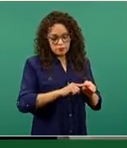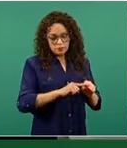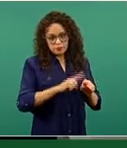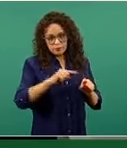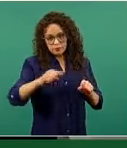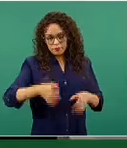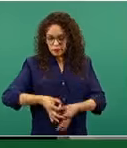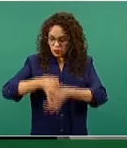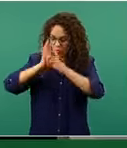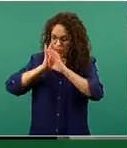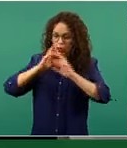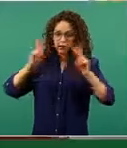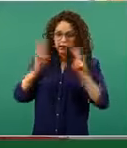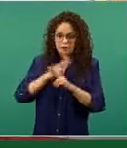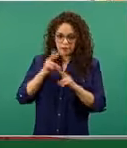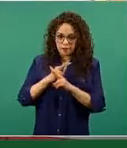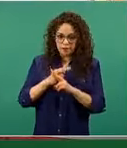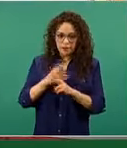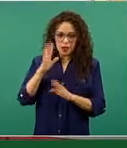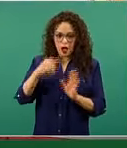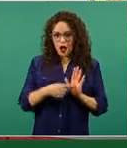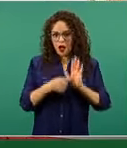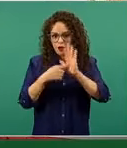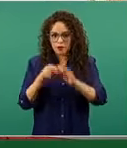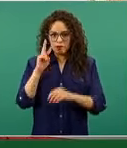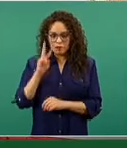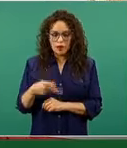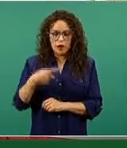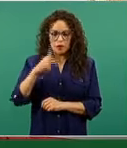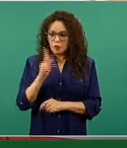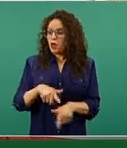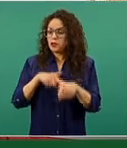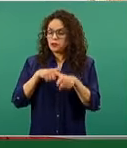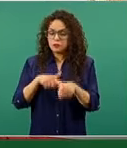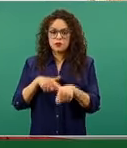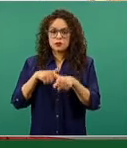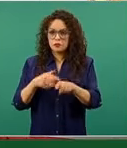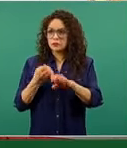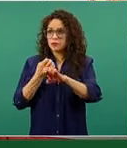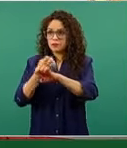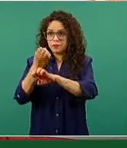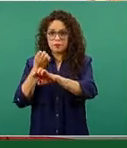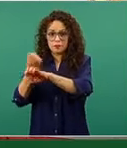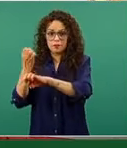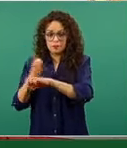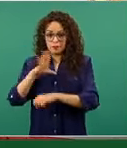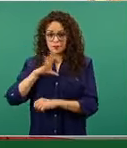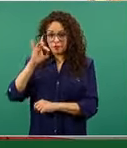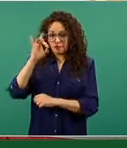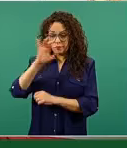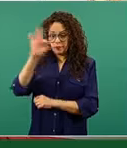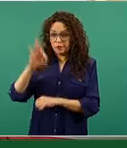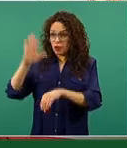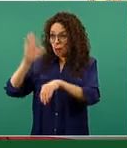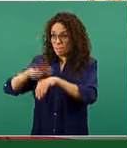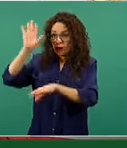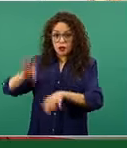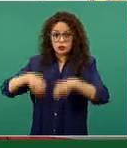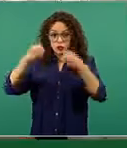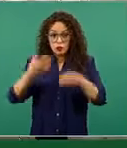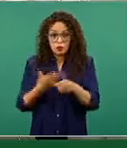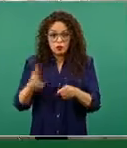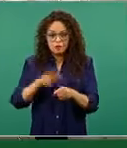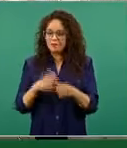ya no mostramos, pero actualmente seguimos con ninguna entidad federativa que tenga más allá del 30% de ocupación. Con eso sería